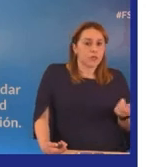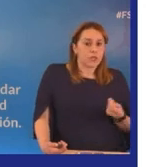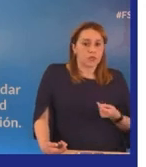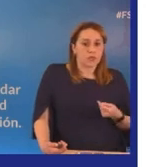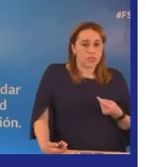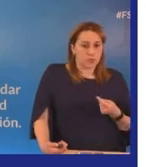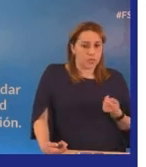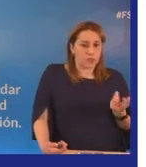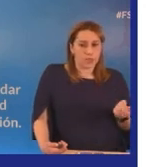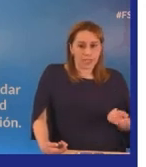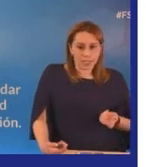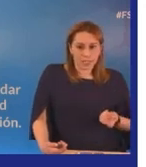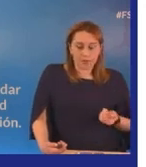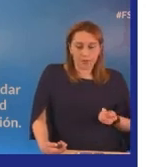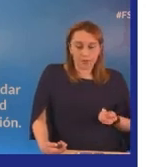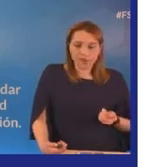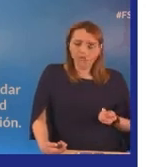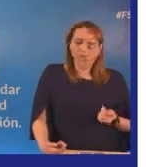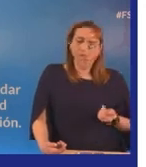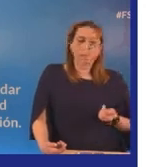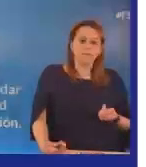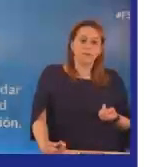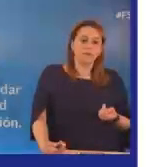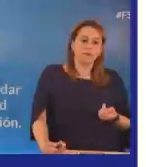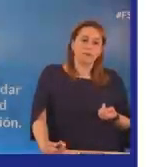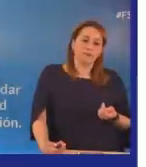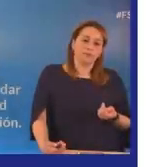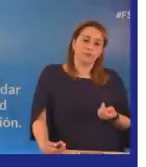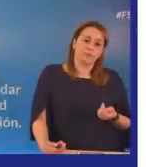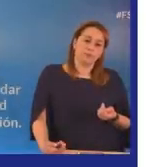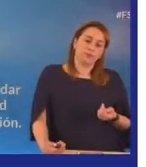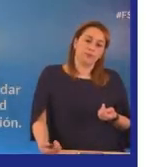que en algunas ocasiones no realiza.